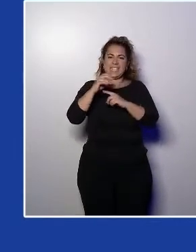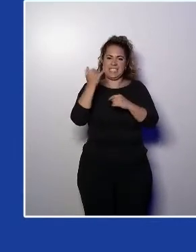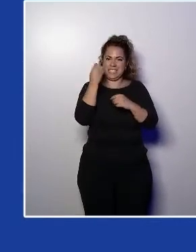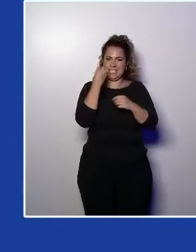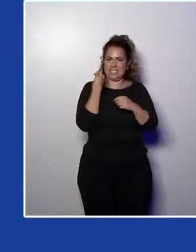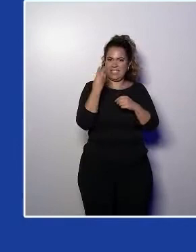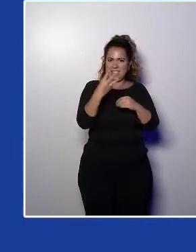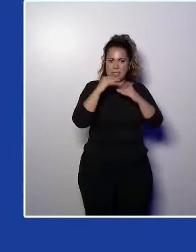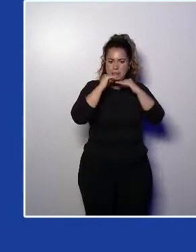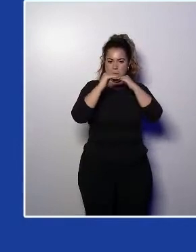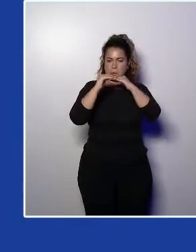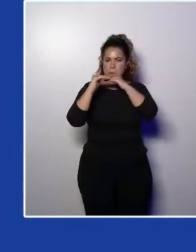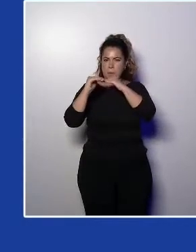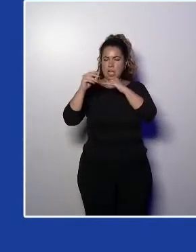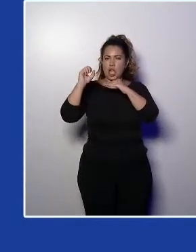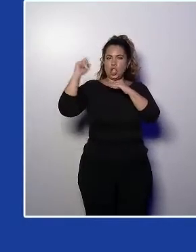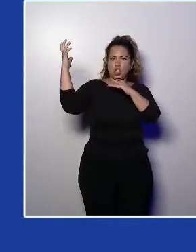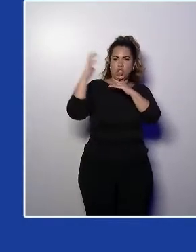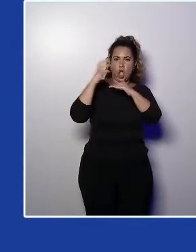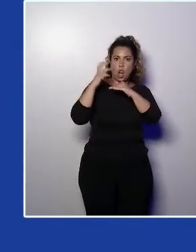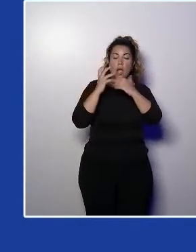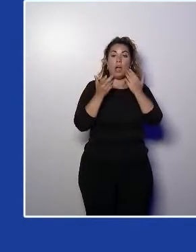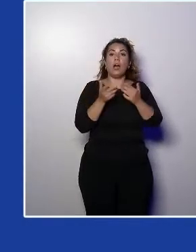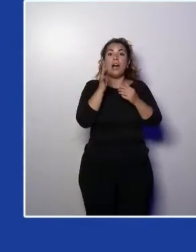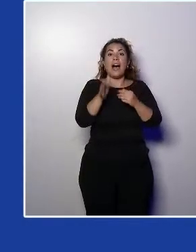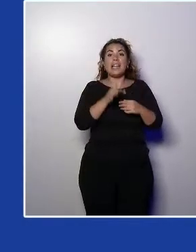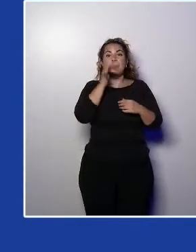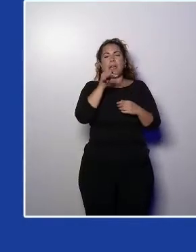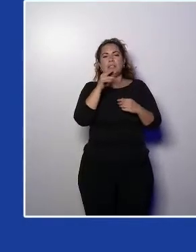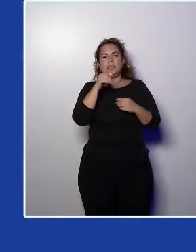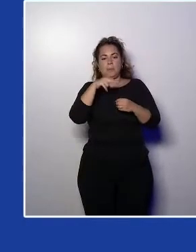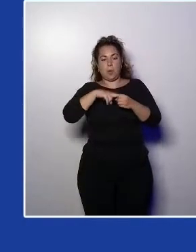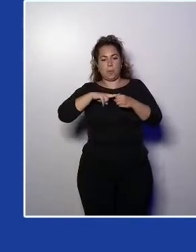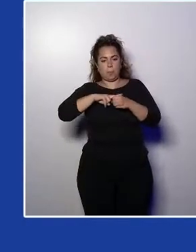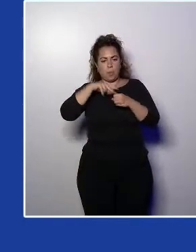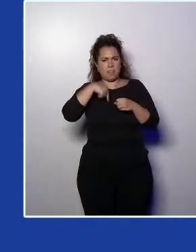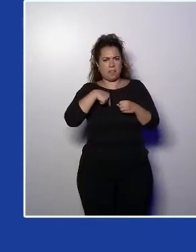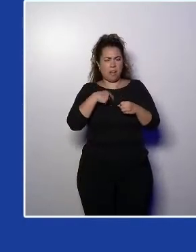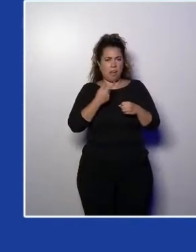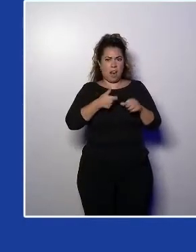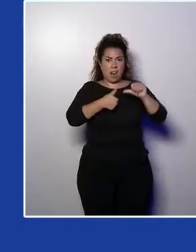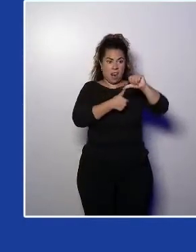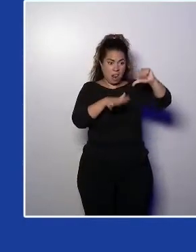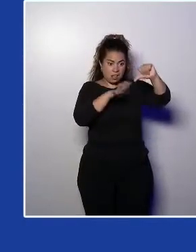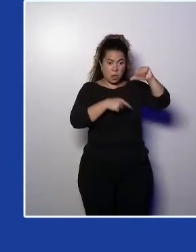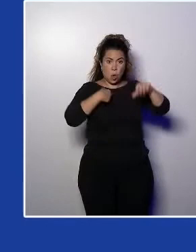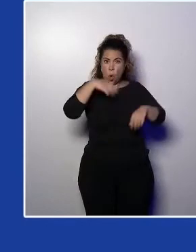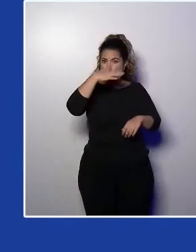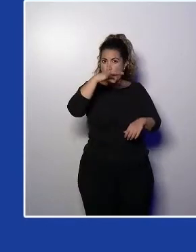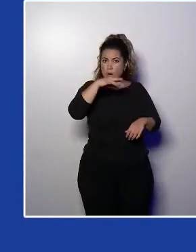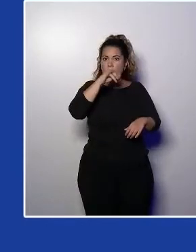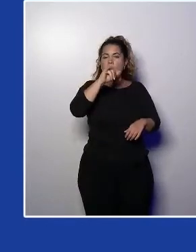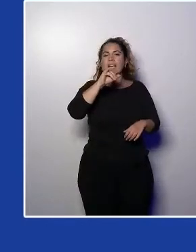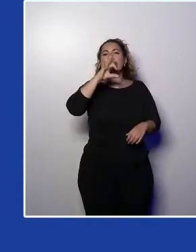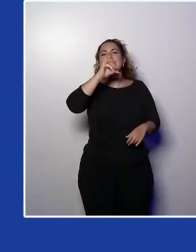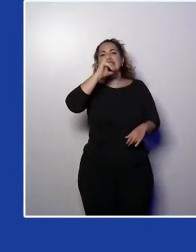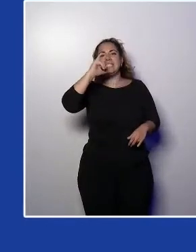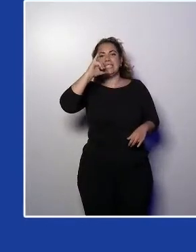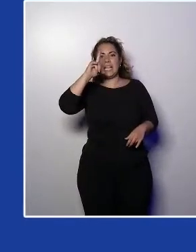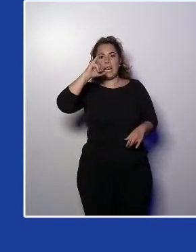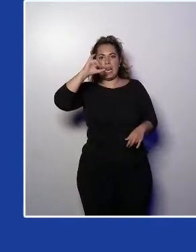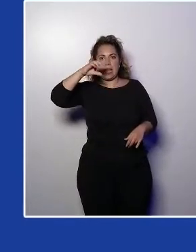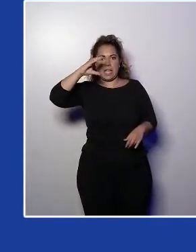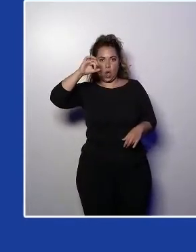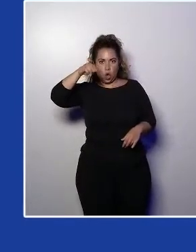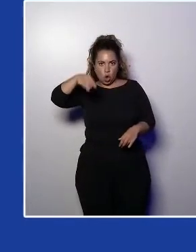solares generando. Somos la provincia también que... la única en Latinoamérica que tiene un Silicon, el Silicon Misiones, y que